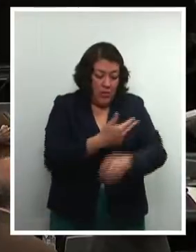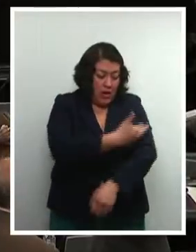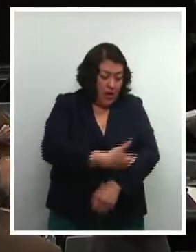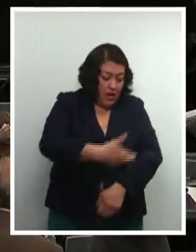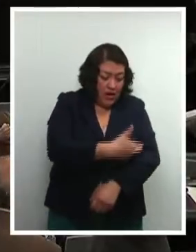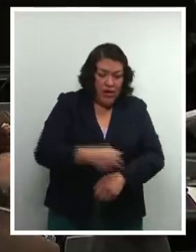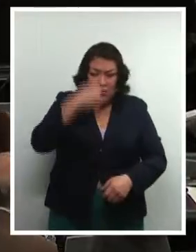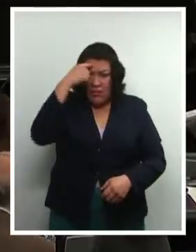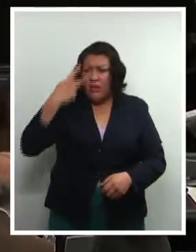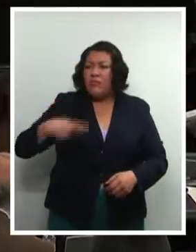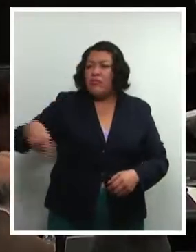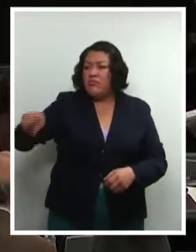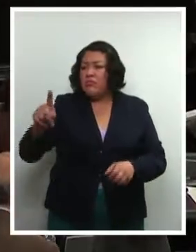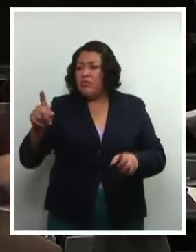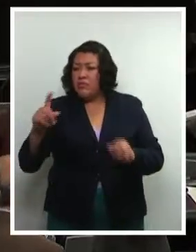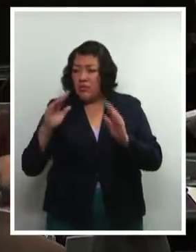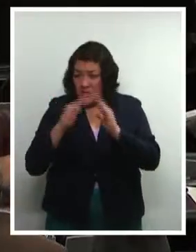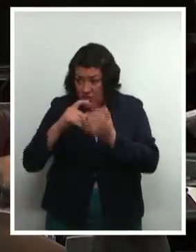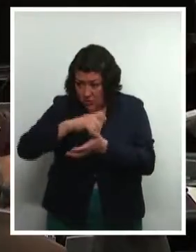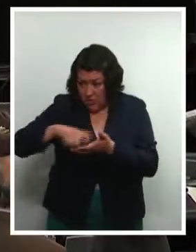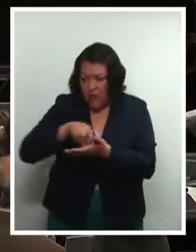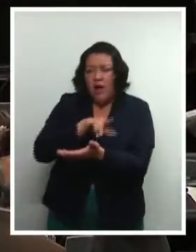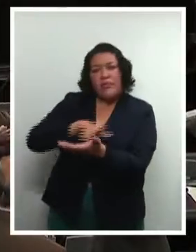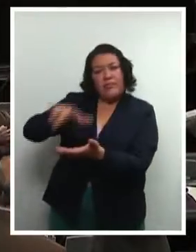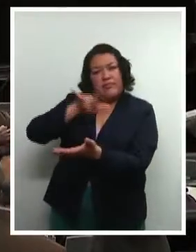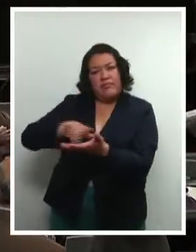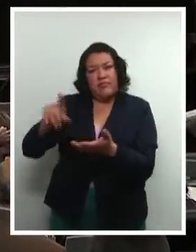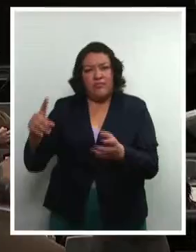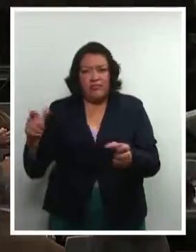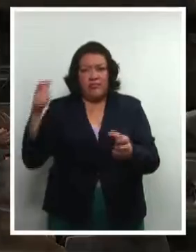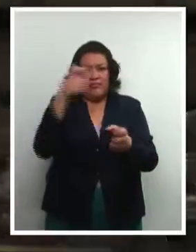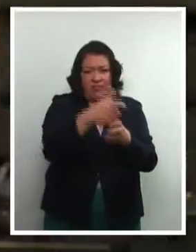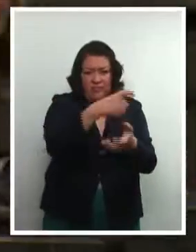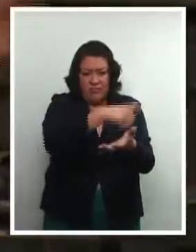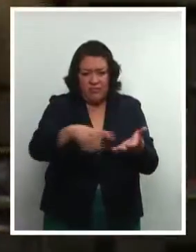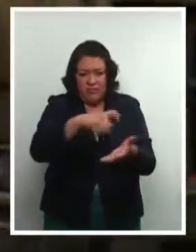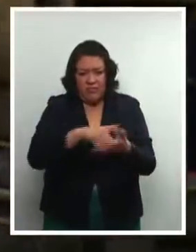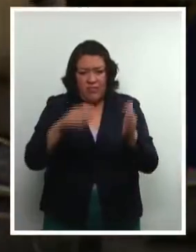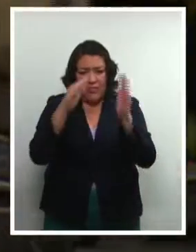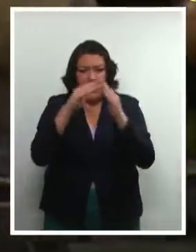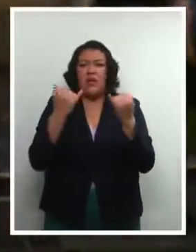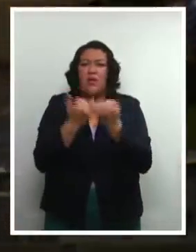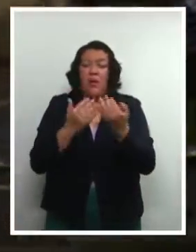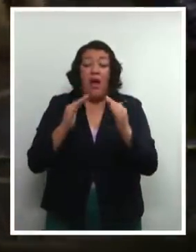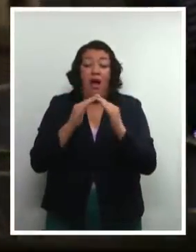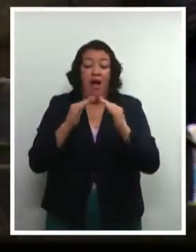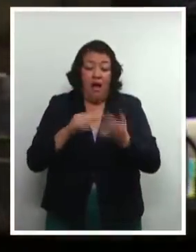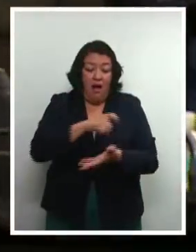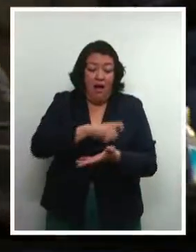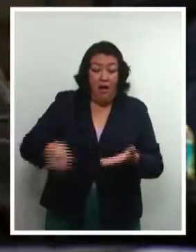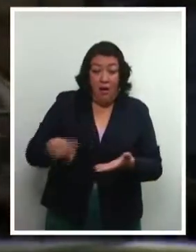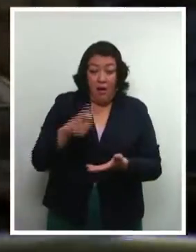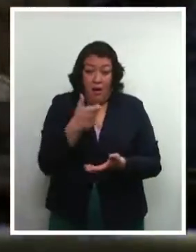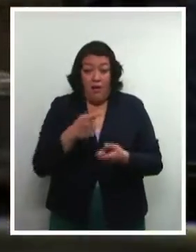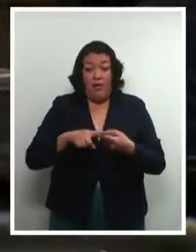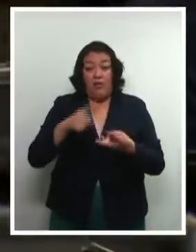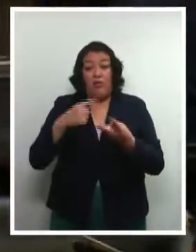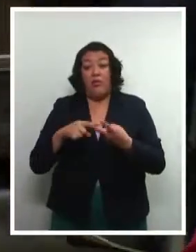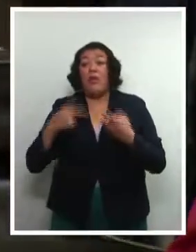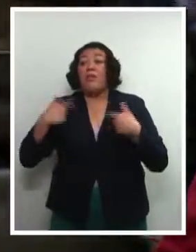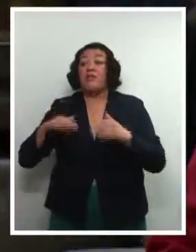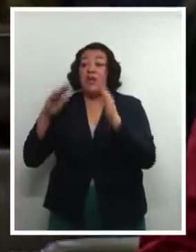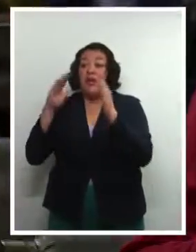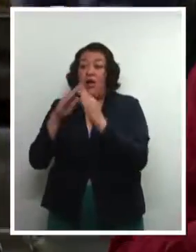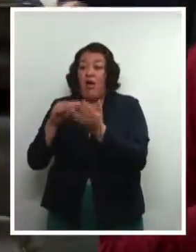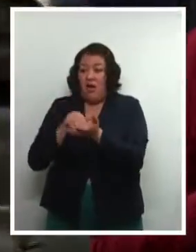para asegurar gastos soportables y mecanismos de seguridad jurídica en la tenencia de la vivienda, protección contra el desalojo